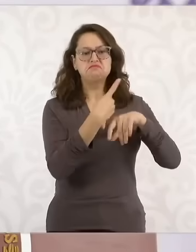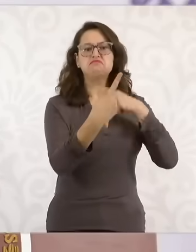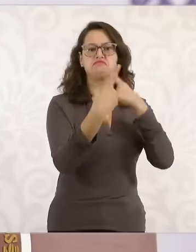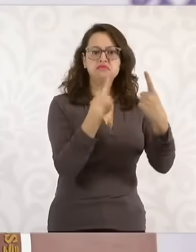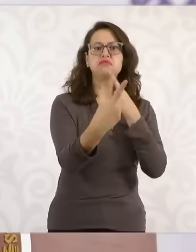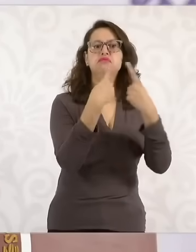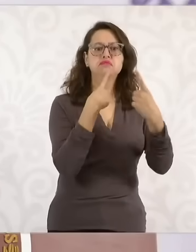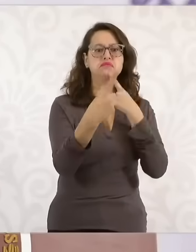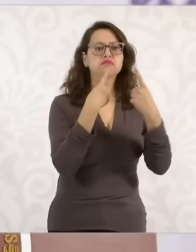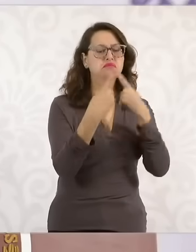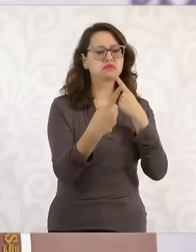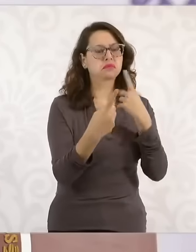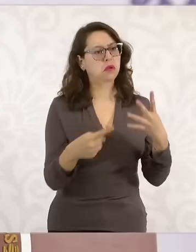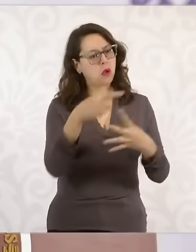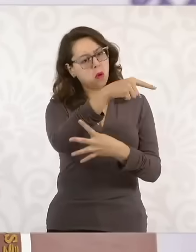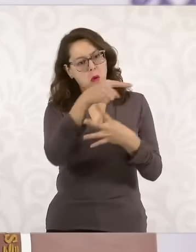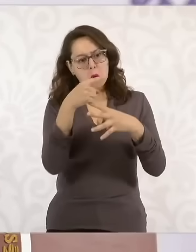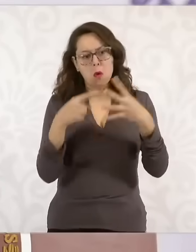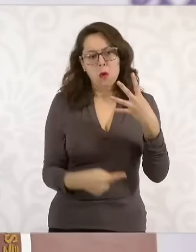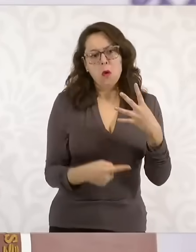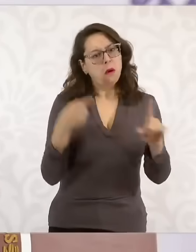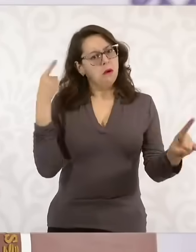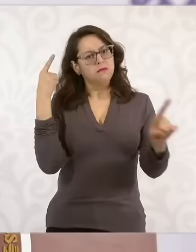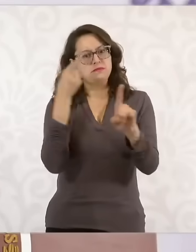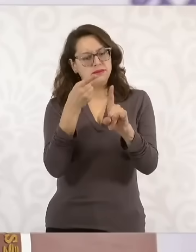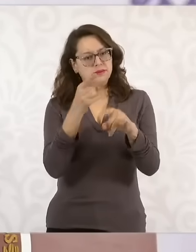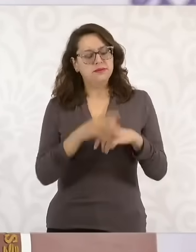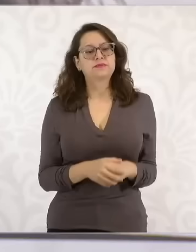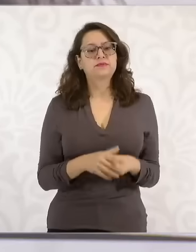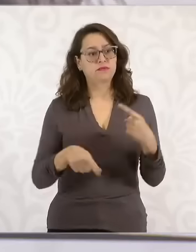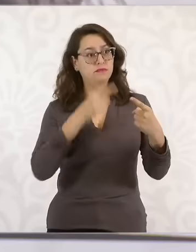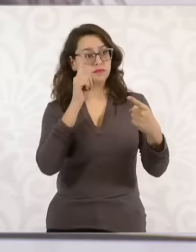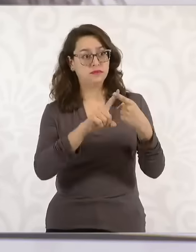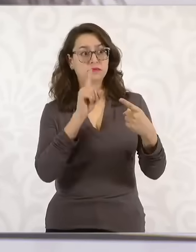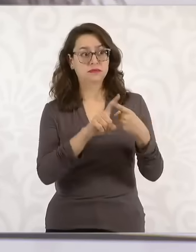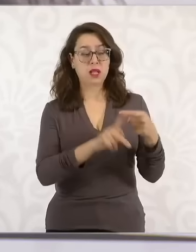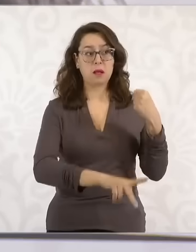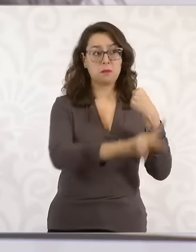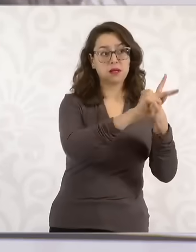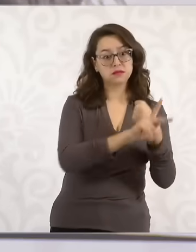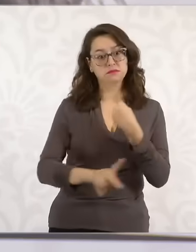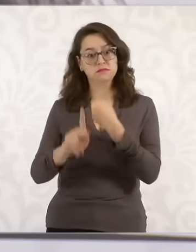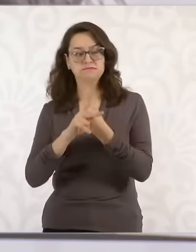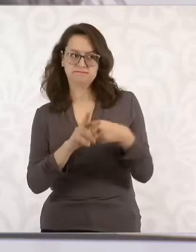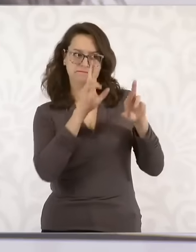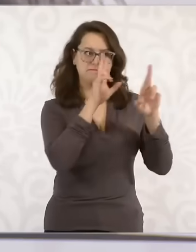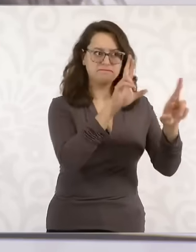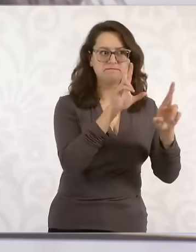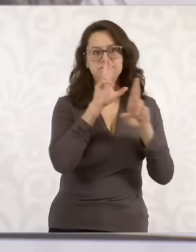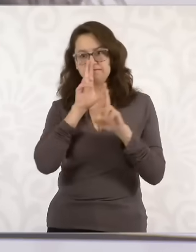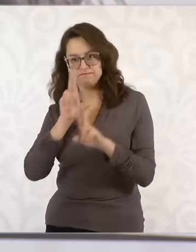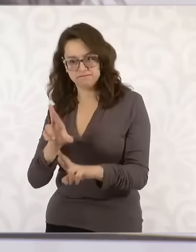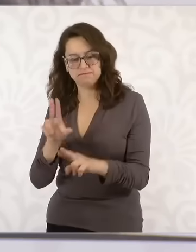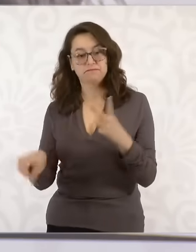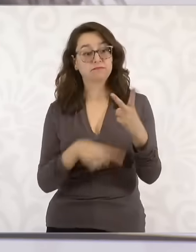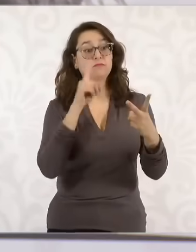Unidos basado en 4 principios: respeto a la soberanía y a la integridad territorial,